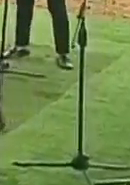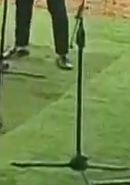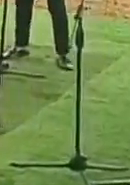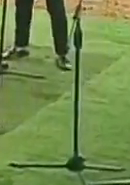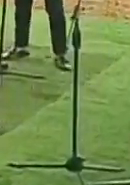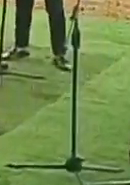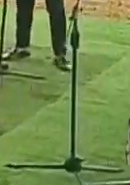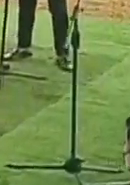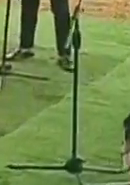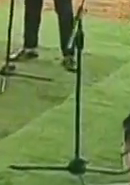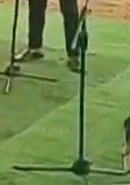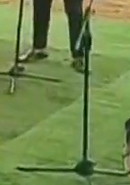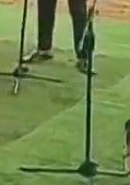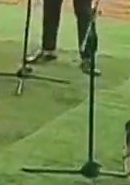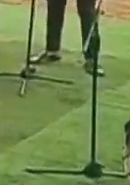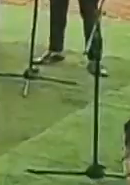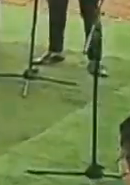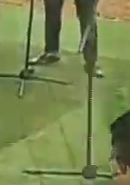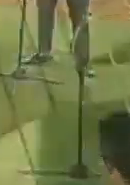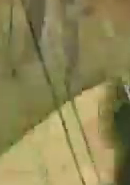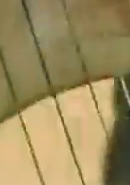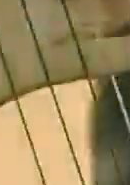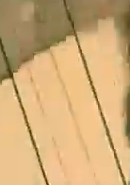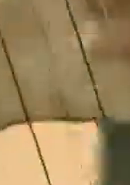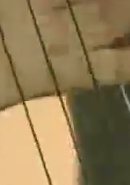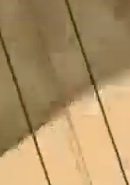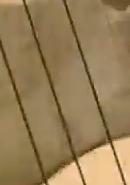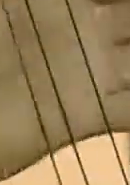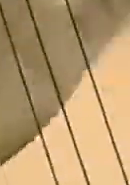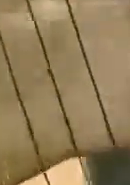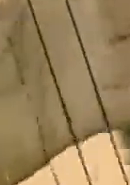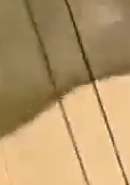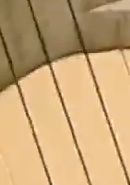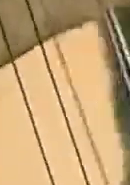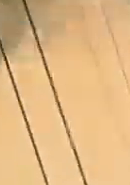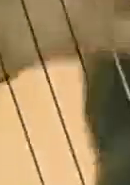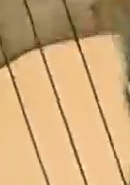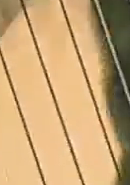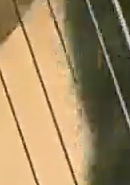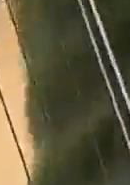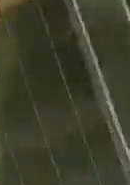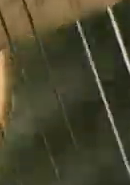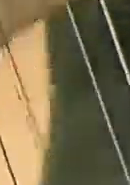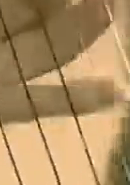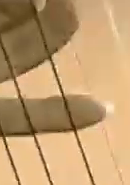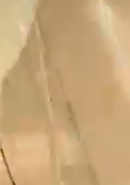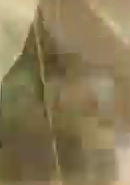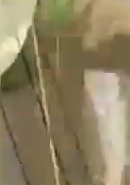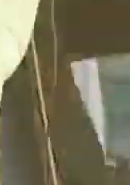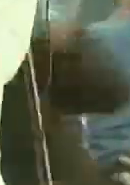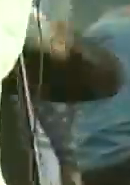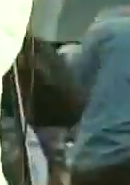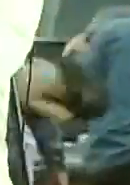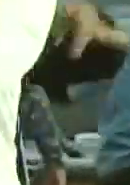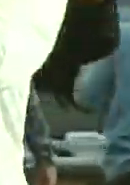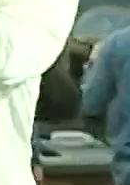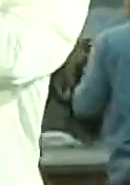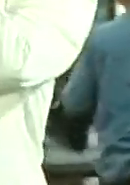nacionalismo, de gritar a pecho abierto que el folclore no está perdido. Yo voy a estar con el pueblo y el pueblo va a